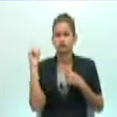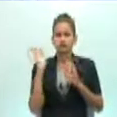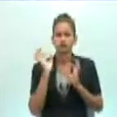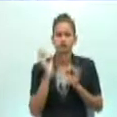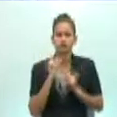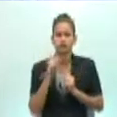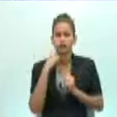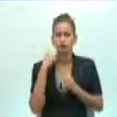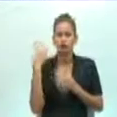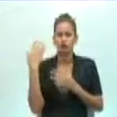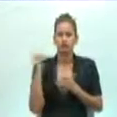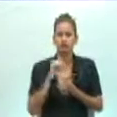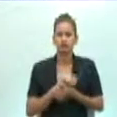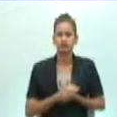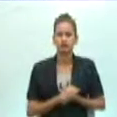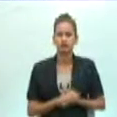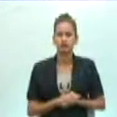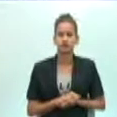imagen.